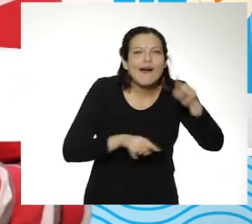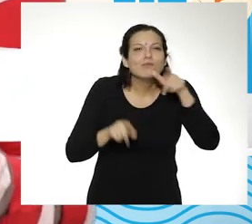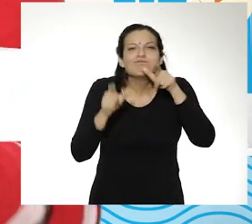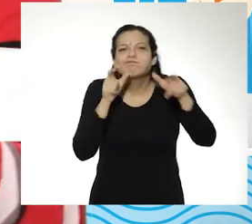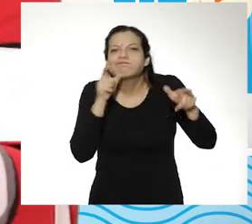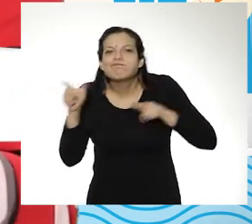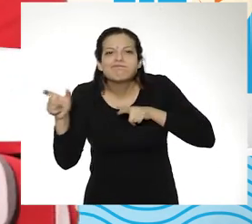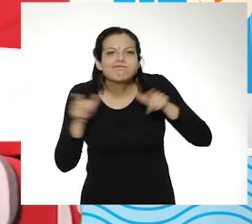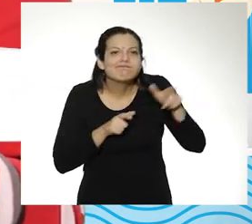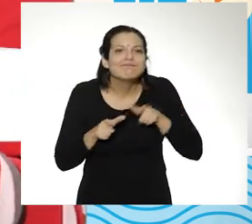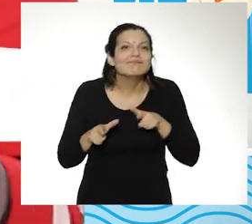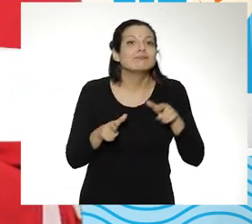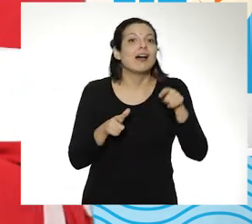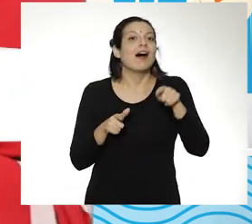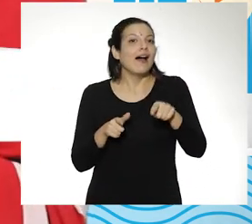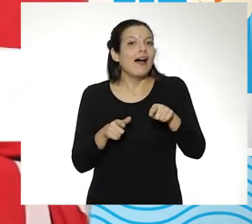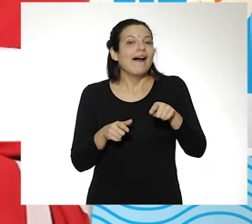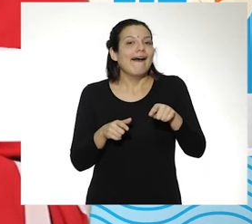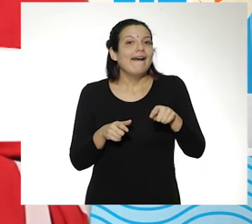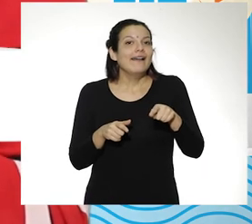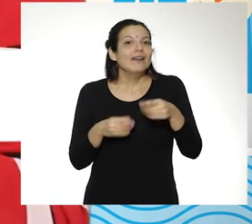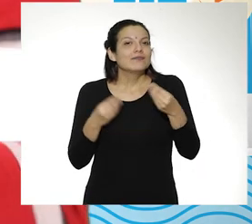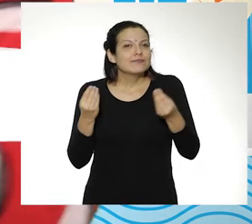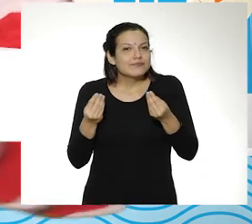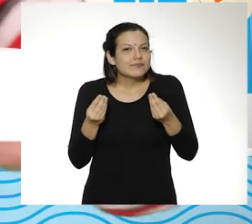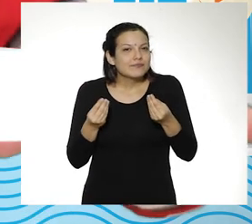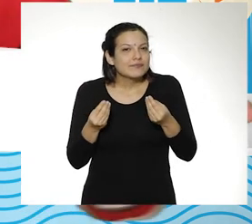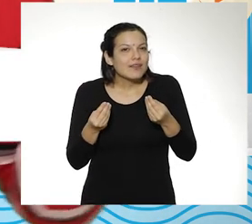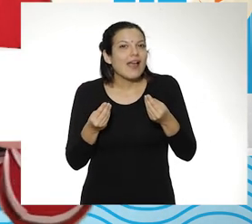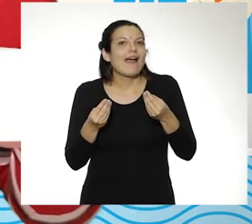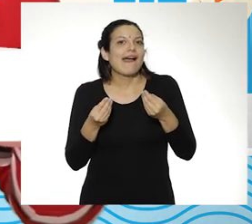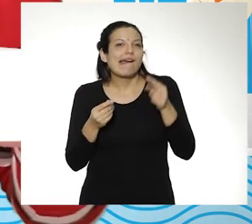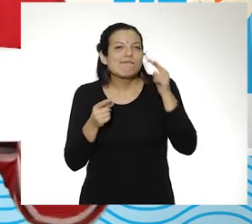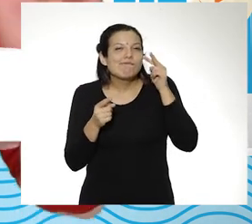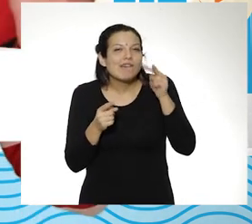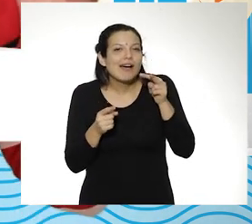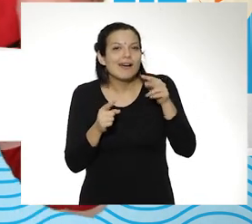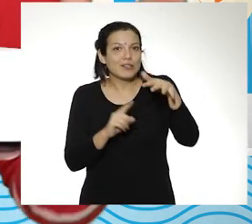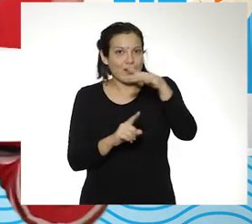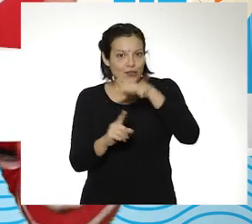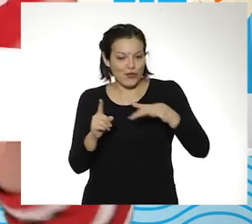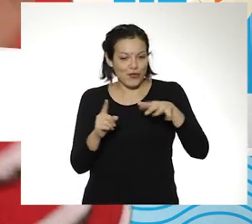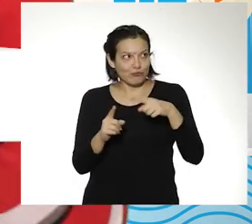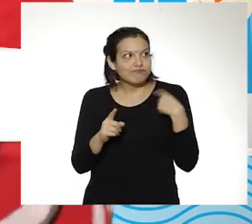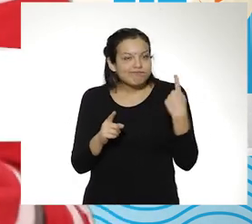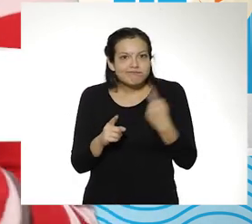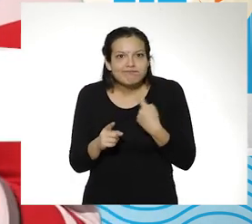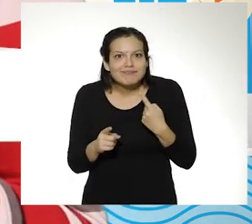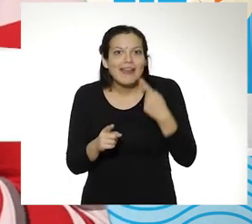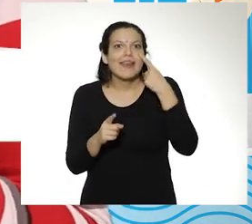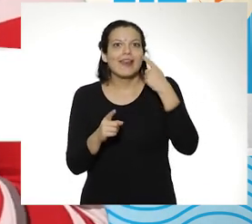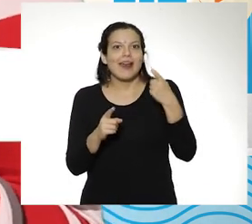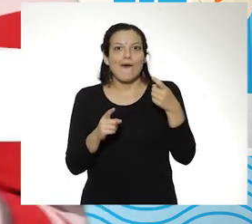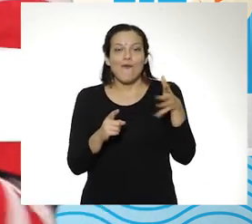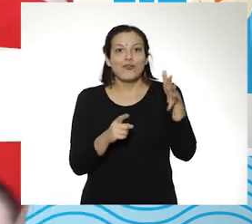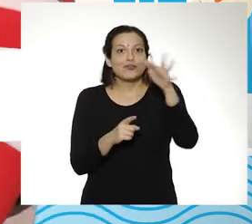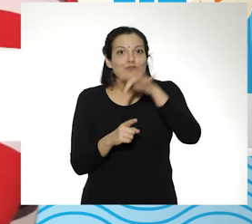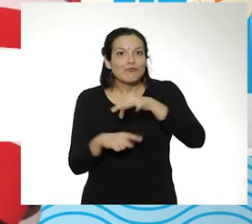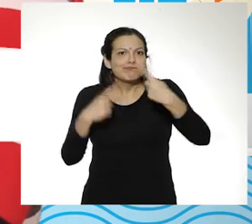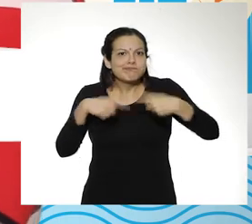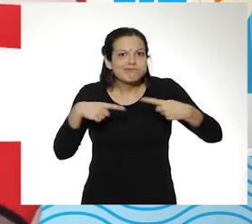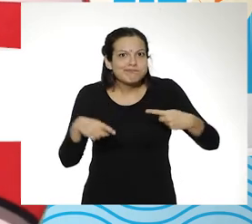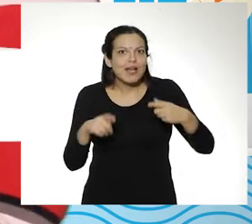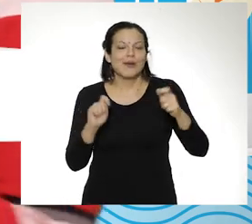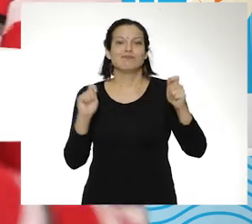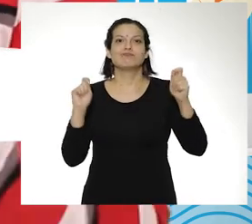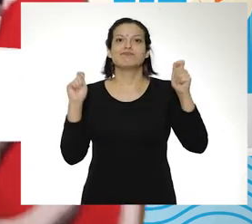respuestas, es que empezamos a ver en nuestro entorno. Y nos damos cuenta que lo cotidiano se